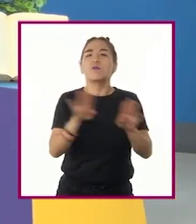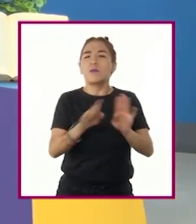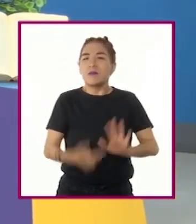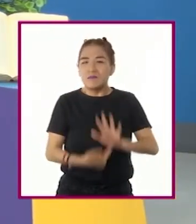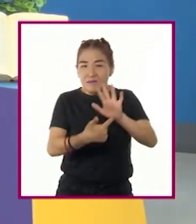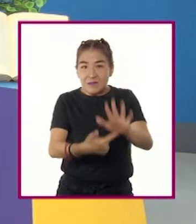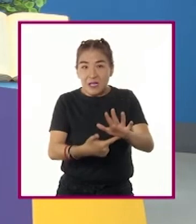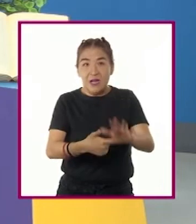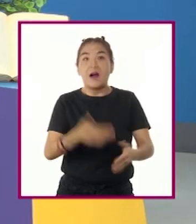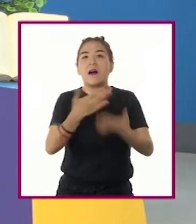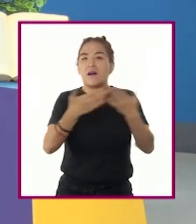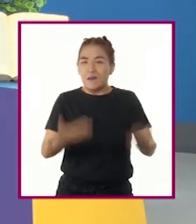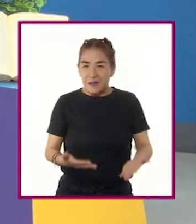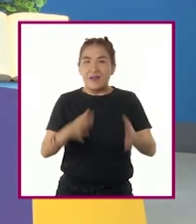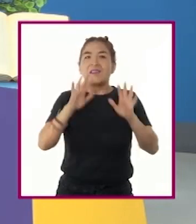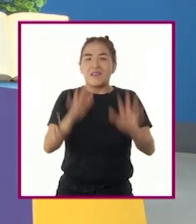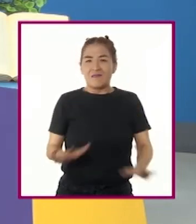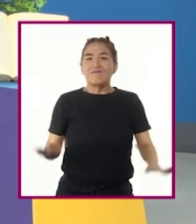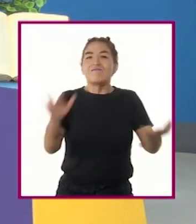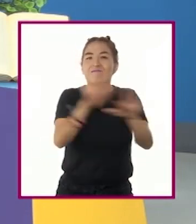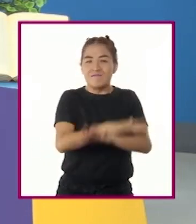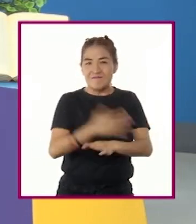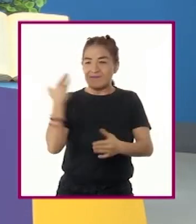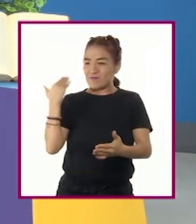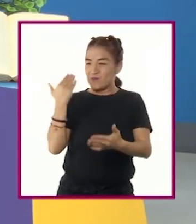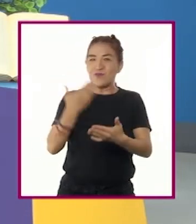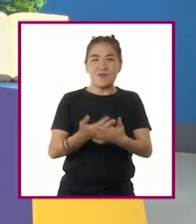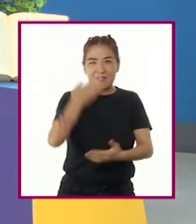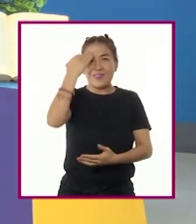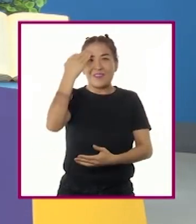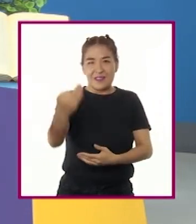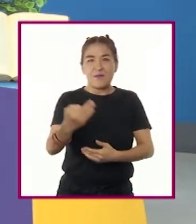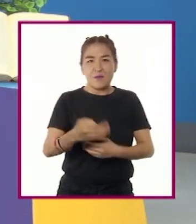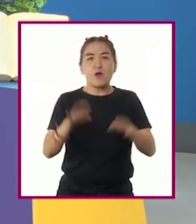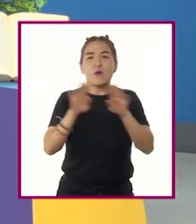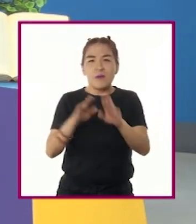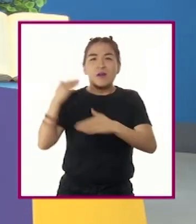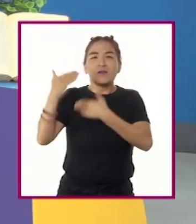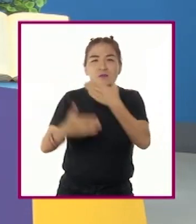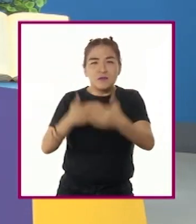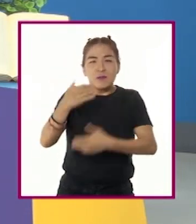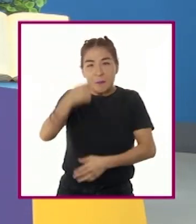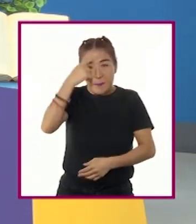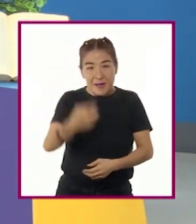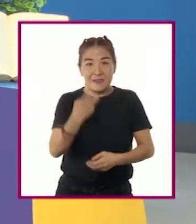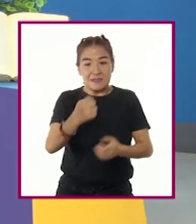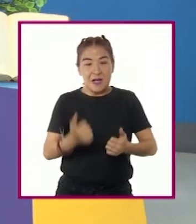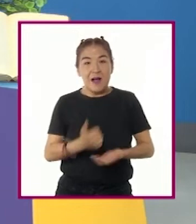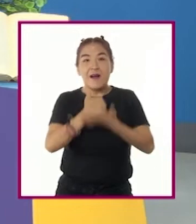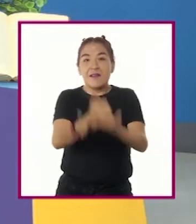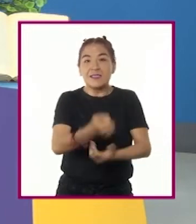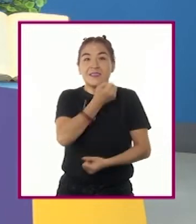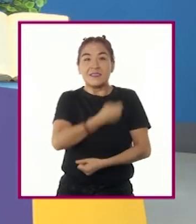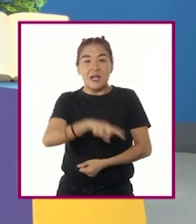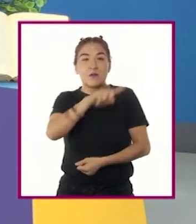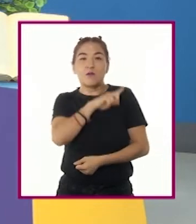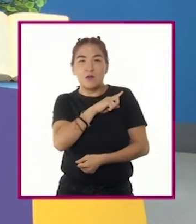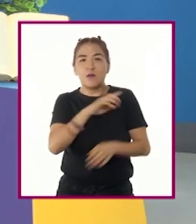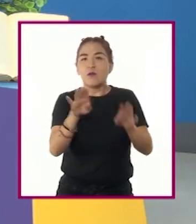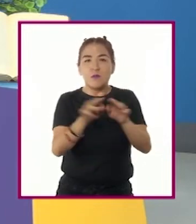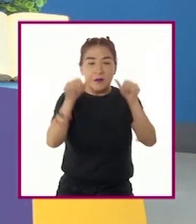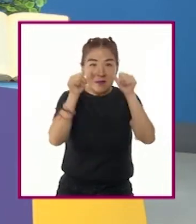ha cambiado drásticamente en las últimas décadas. Los avances en el sistema de salud nacional,